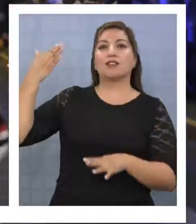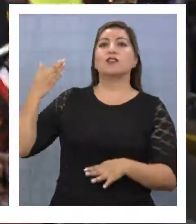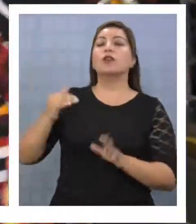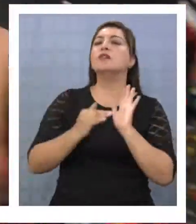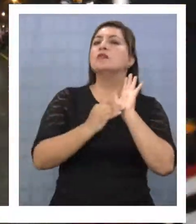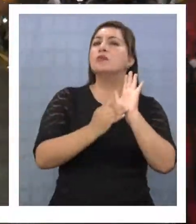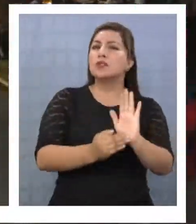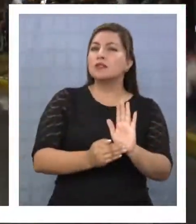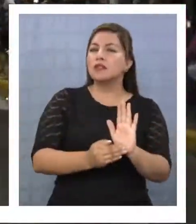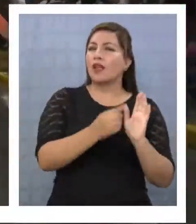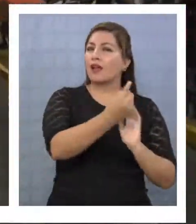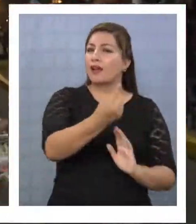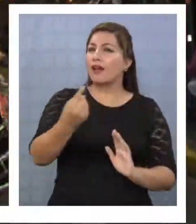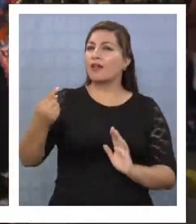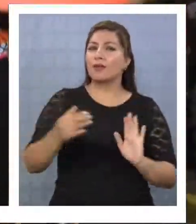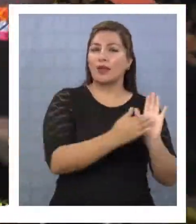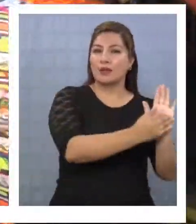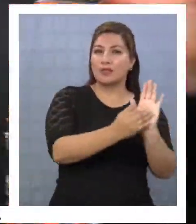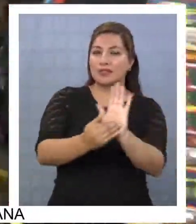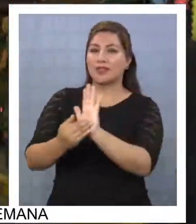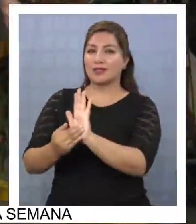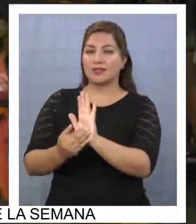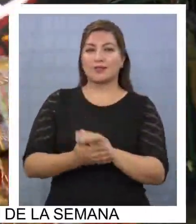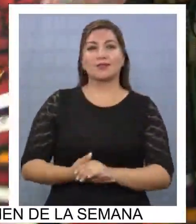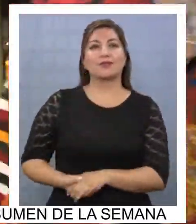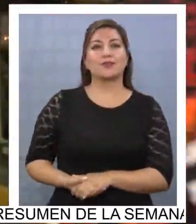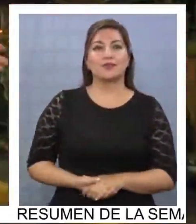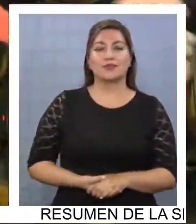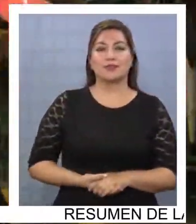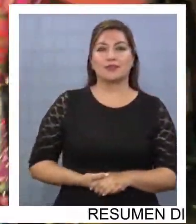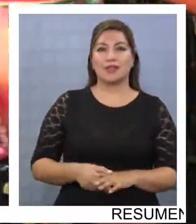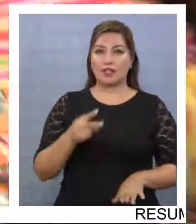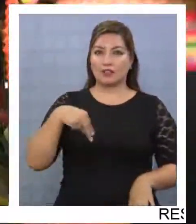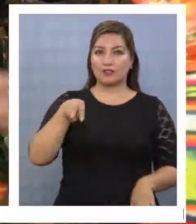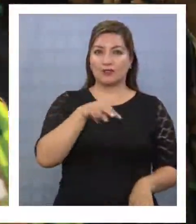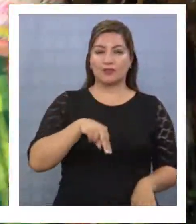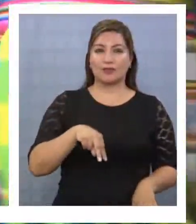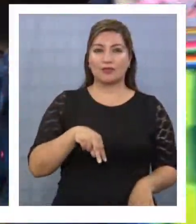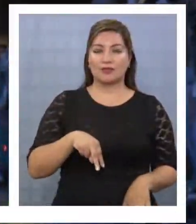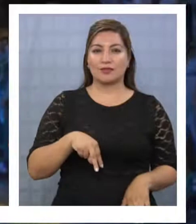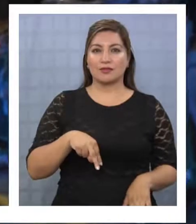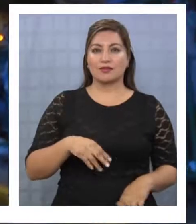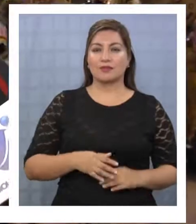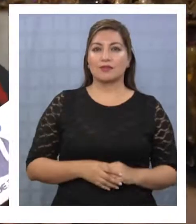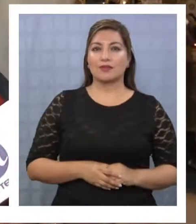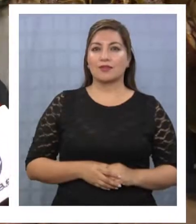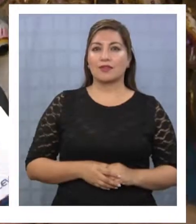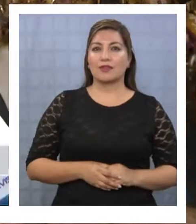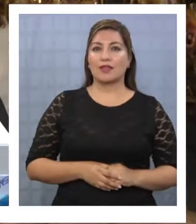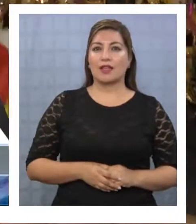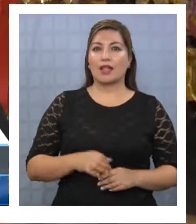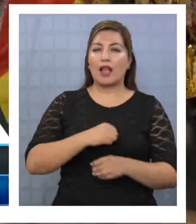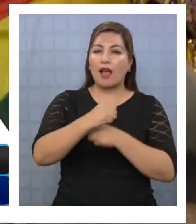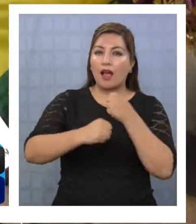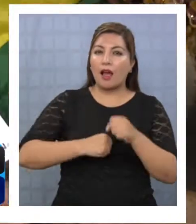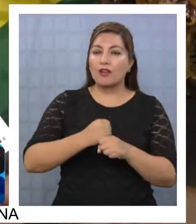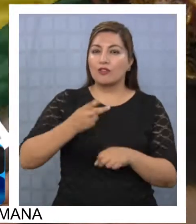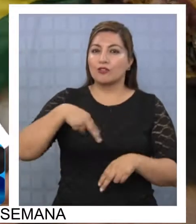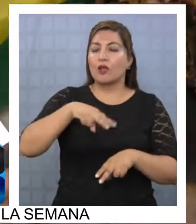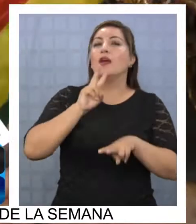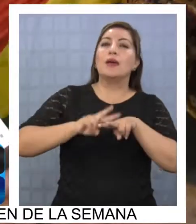muestran en cada una de sus presentaciones. Nosotros preparamos prácticamente todo el año porque